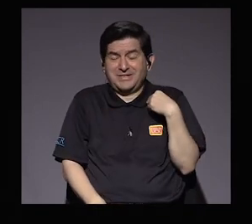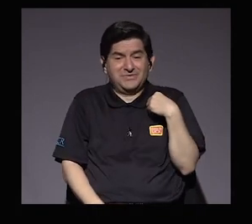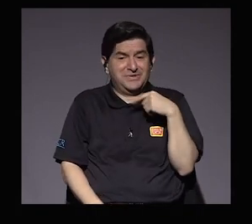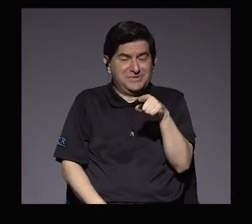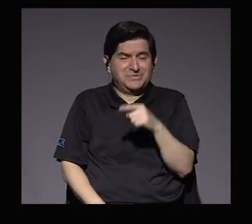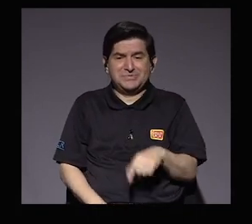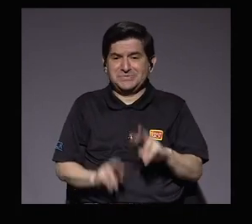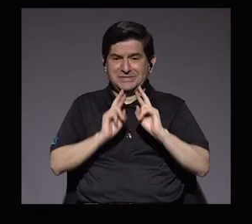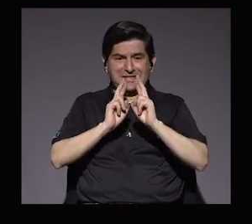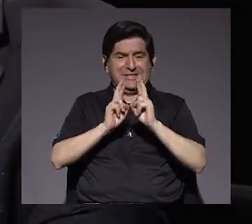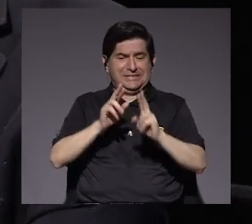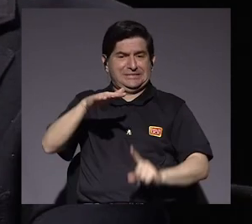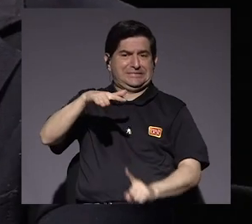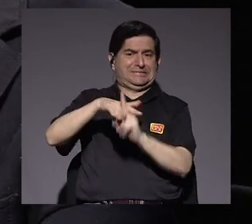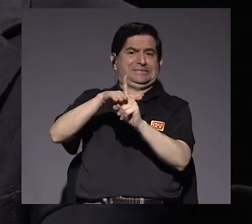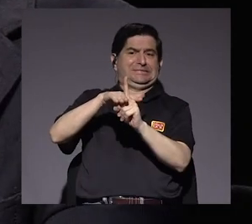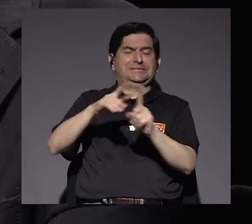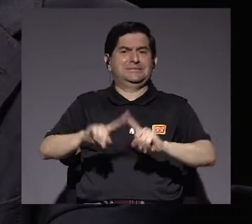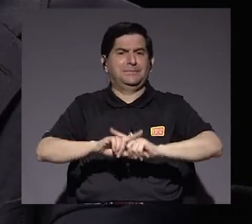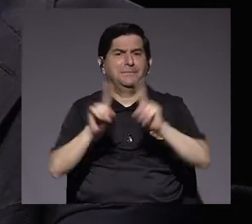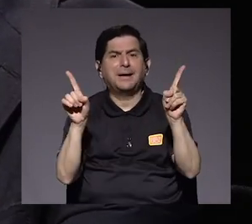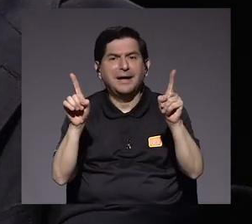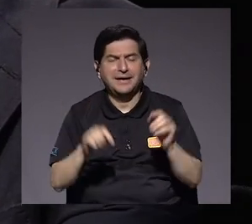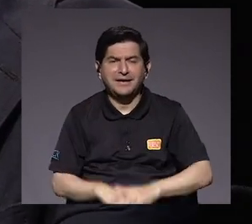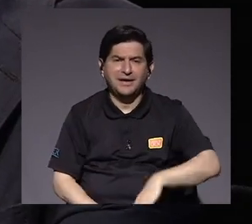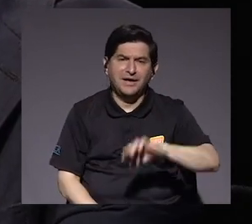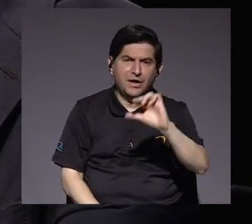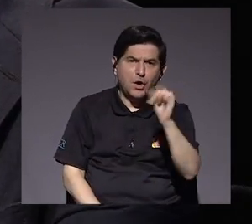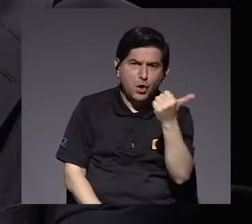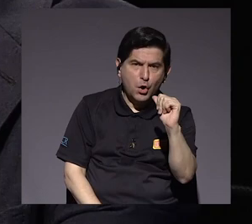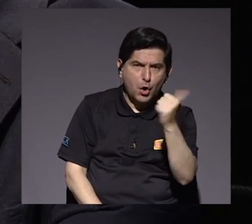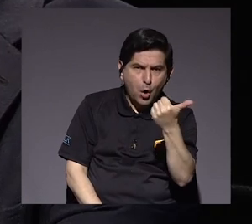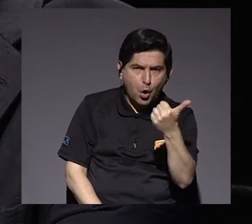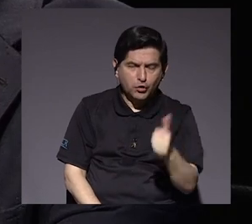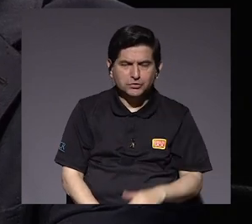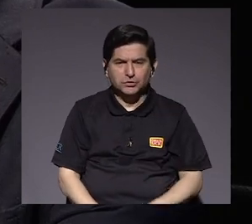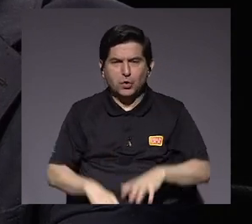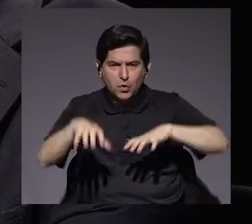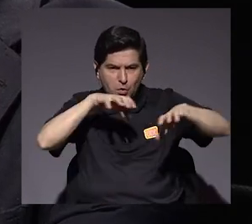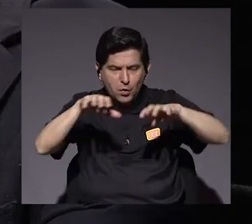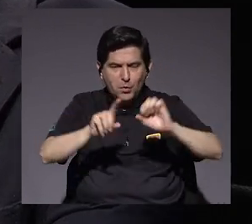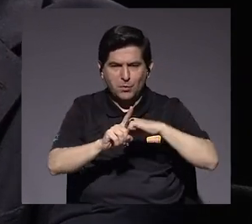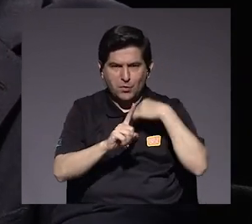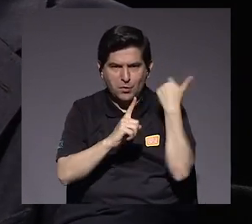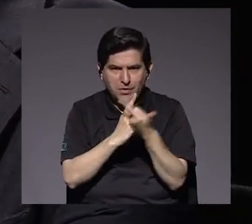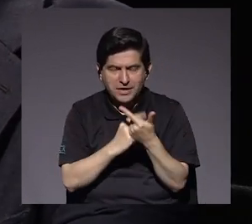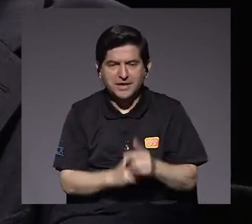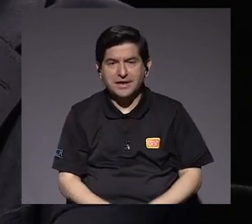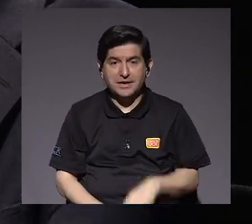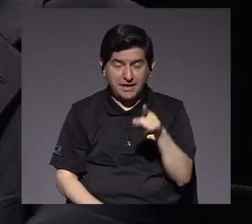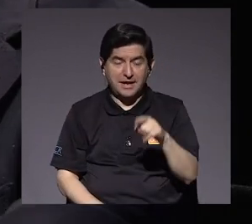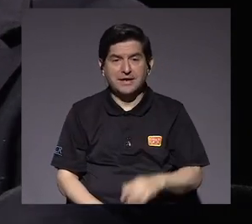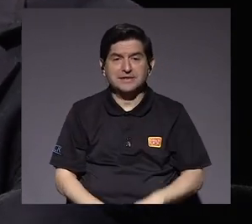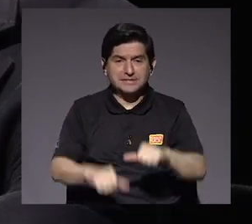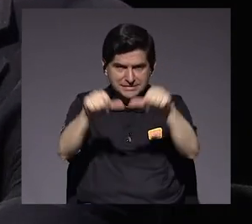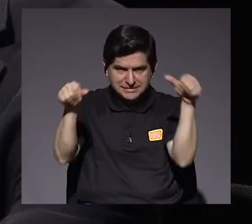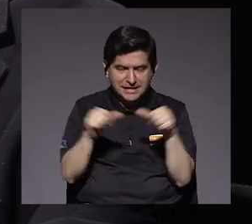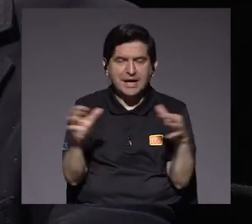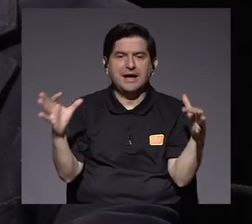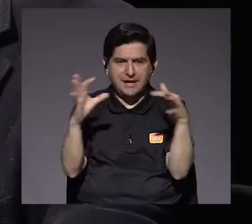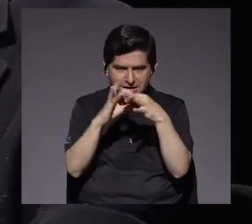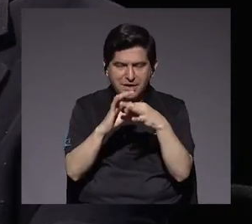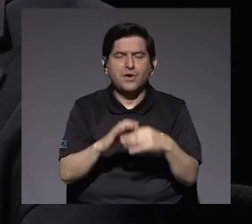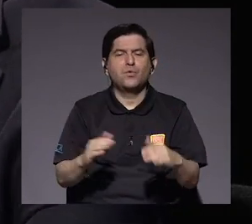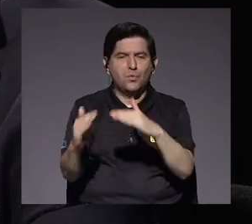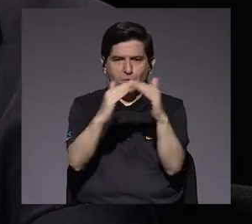vernos normalmente cada vez que sale. Pero bueno, ahí está. Es otro de esos movilizadores sociales, esos encuentros,